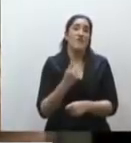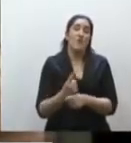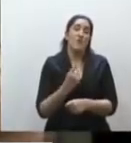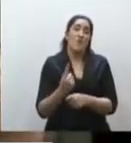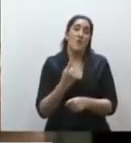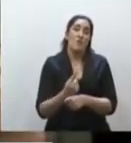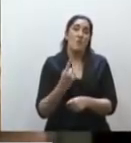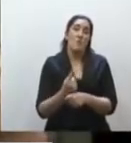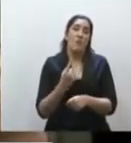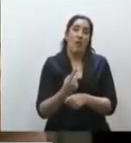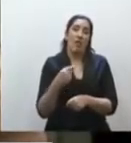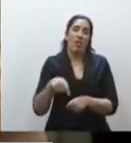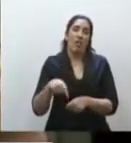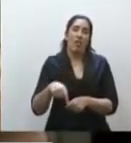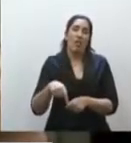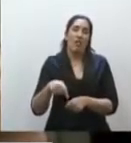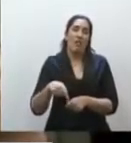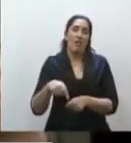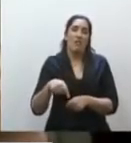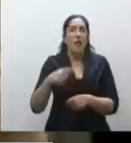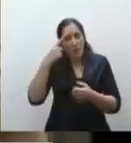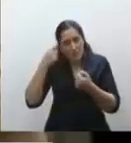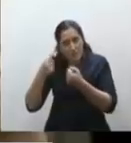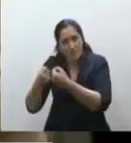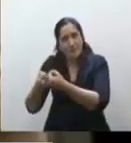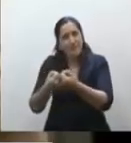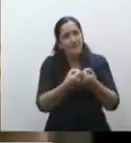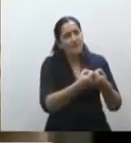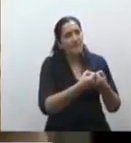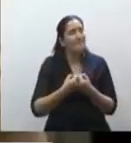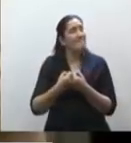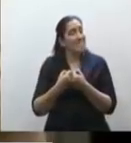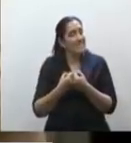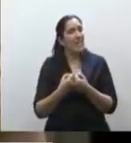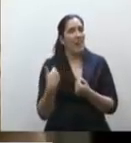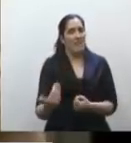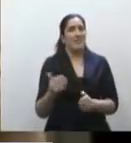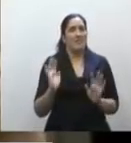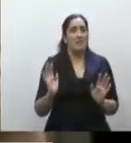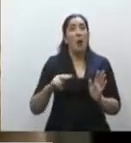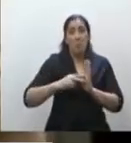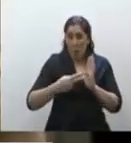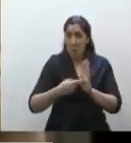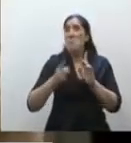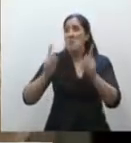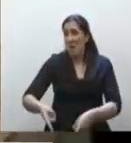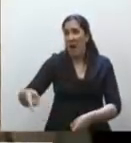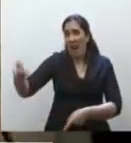abordar un consenso, porque el problema va a seguir existiendo.